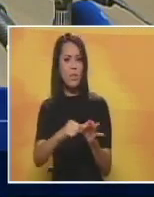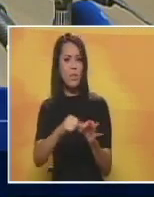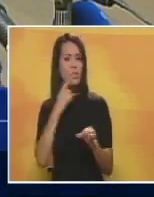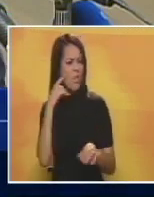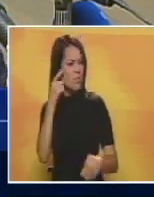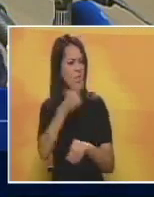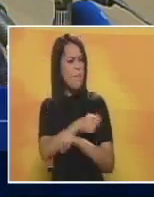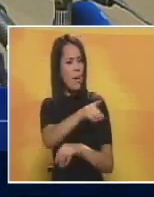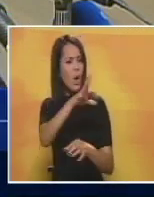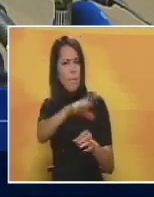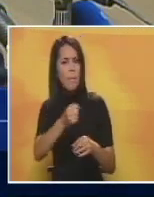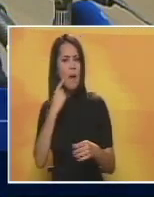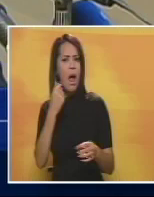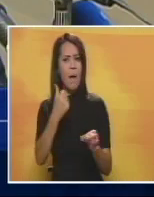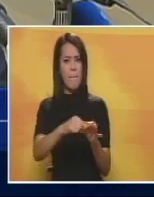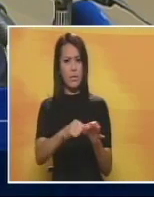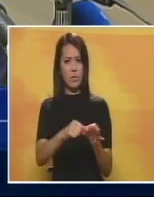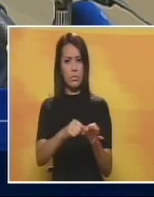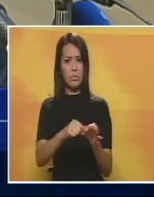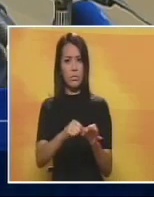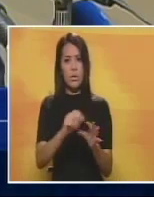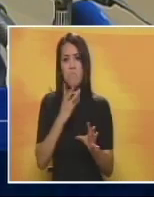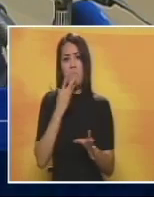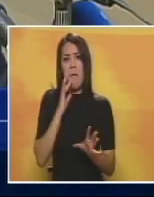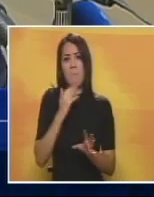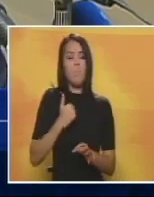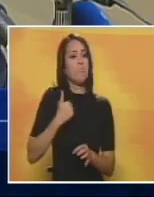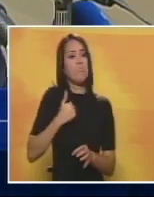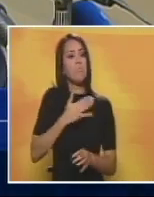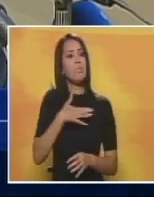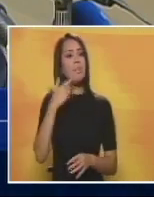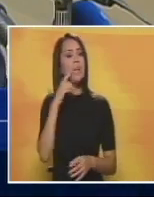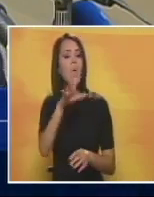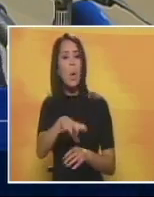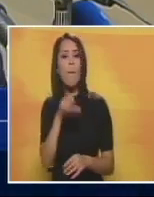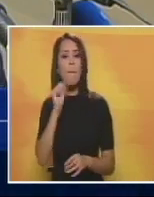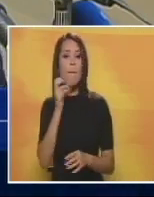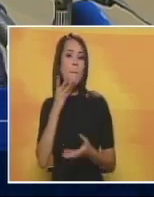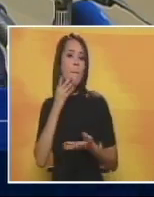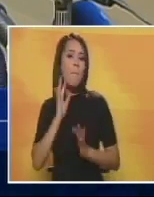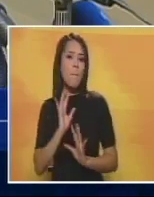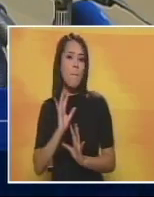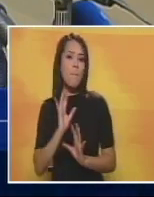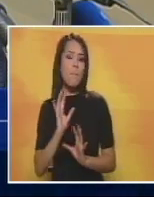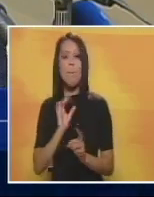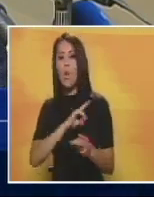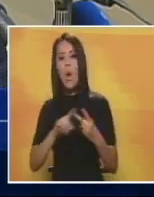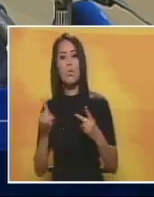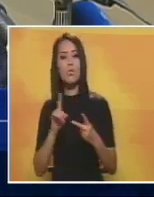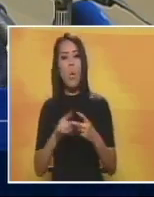petro cuando puede comprar, si en caso que le guste la moneda digital, puede comprar perfectamente un Bitcoin.